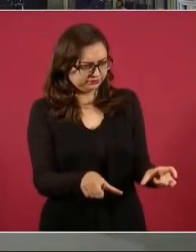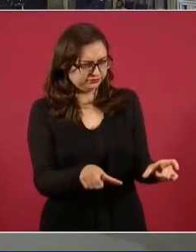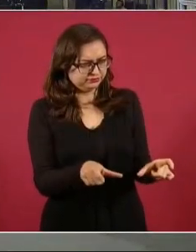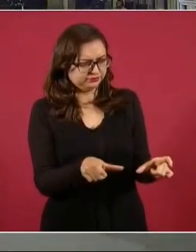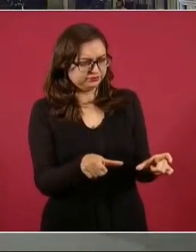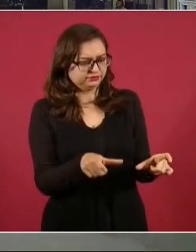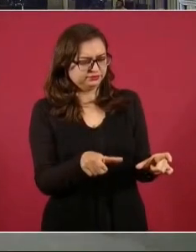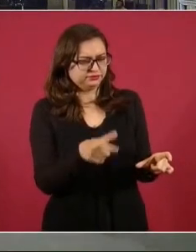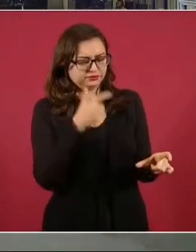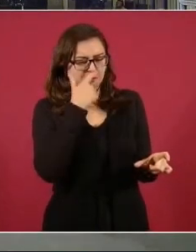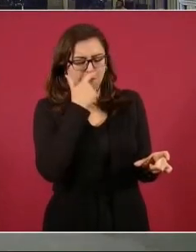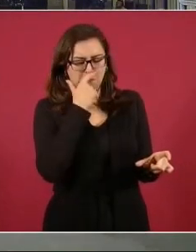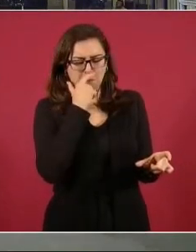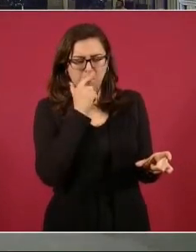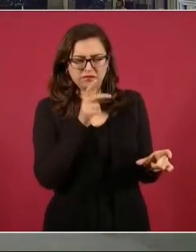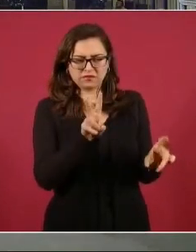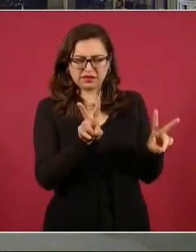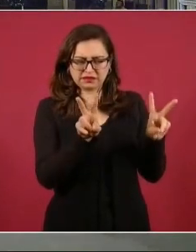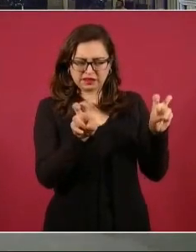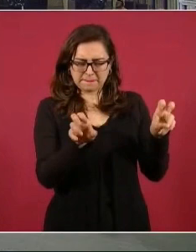sobre,